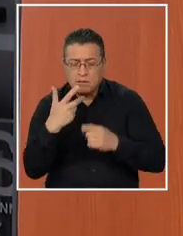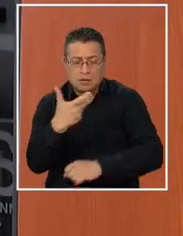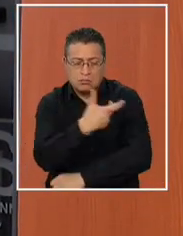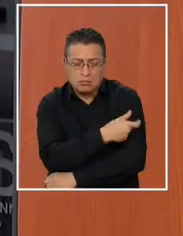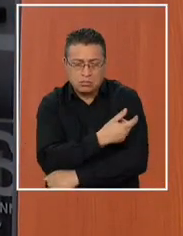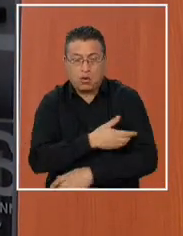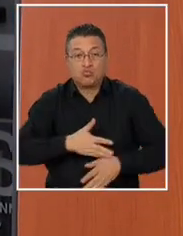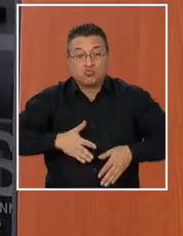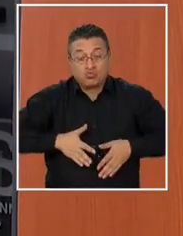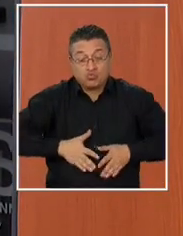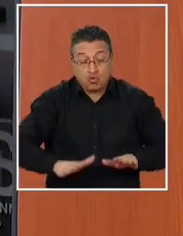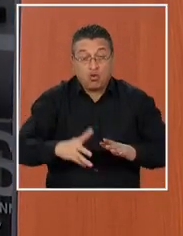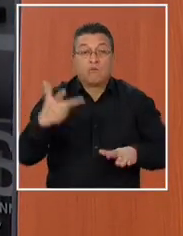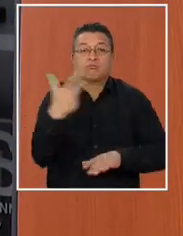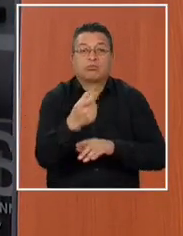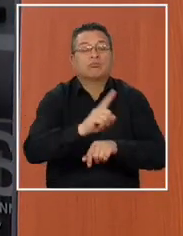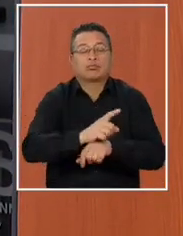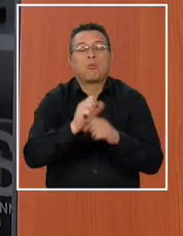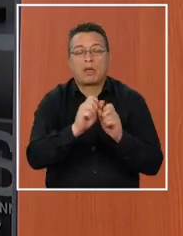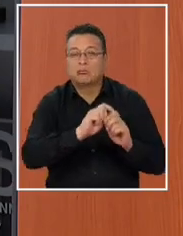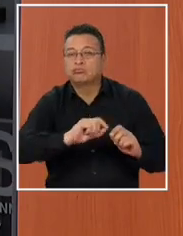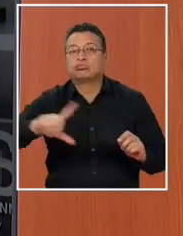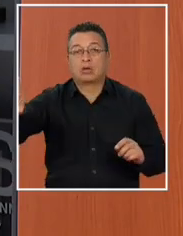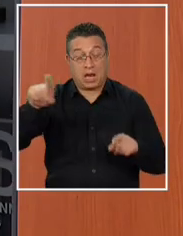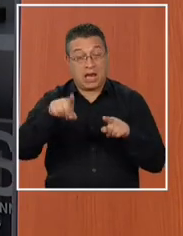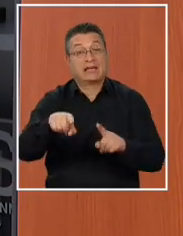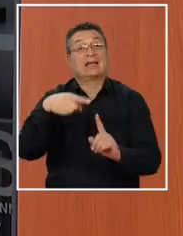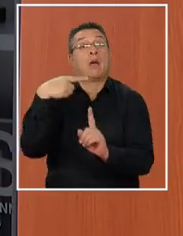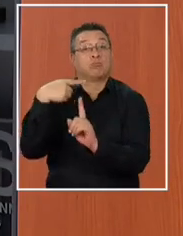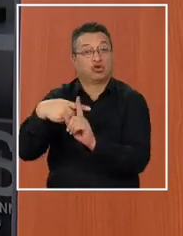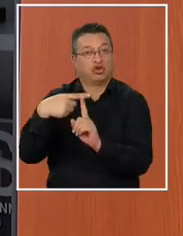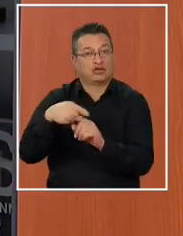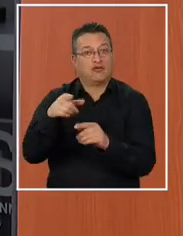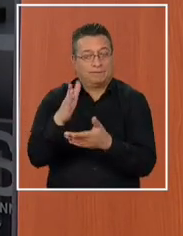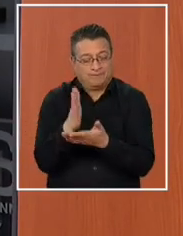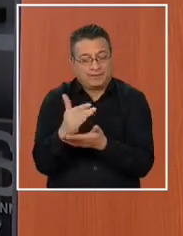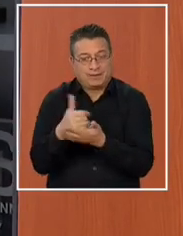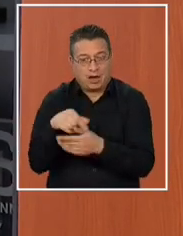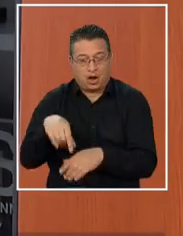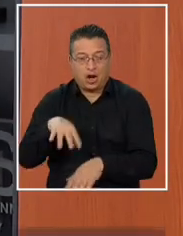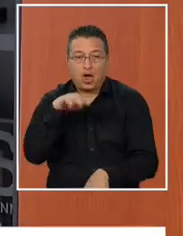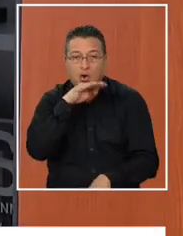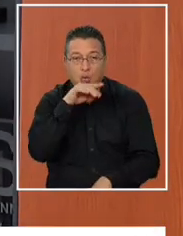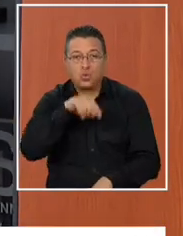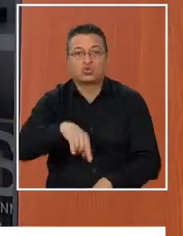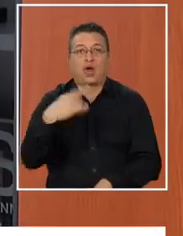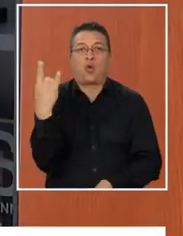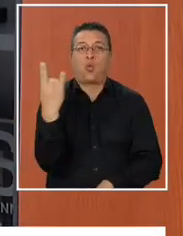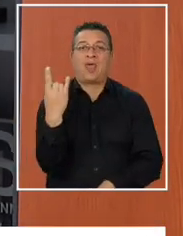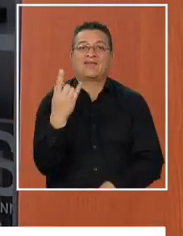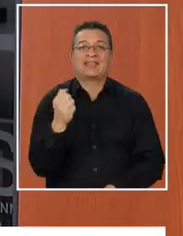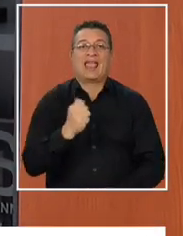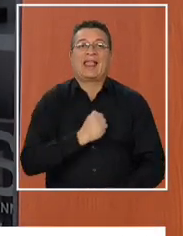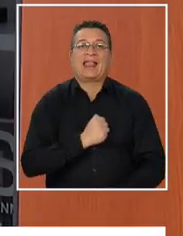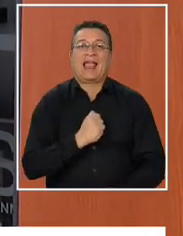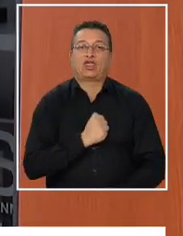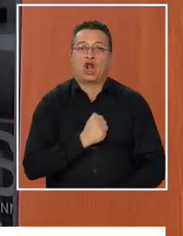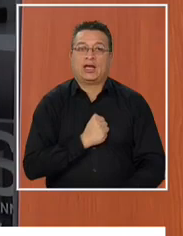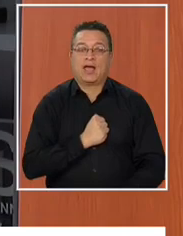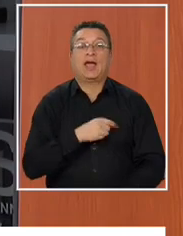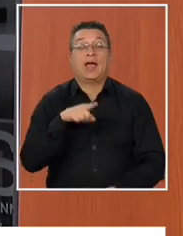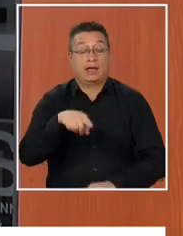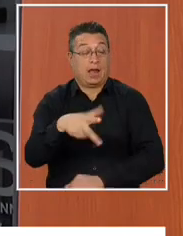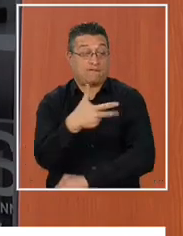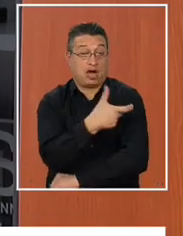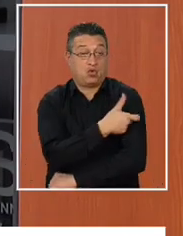uso desde el nacimiento. Y esa es una de las ventajas y las novedades que tiene la estrategia que estamos usando en la Universidad Católica. Y actualmente esta